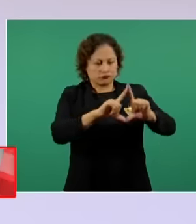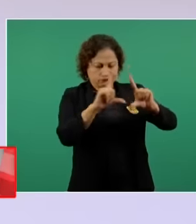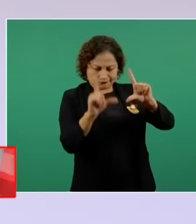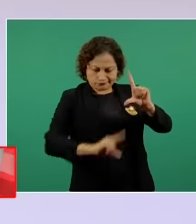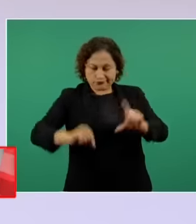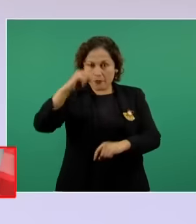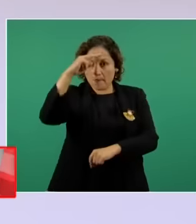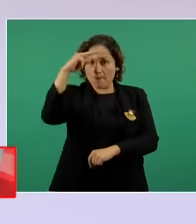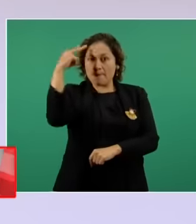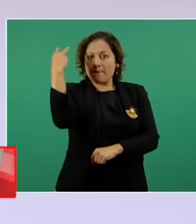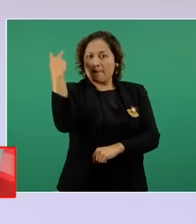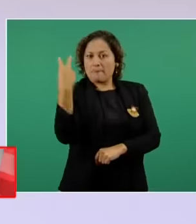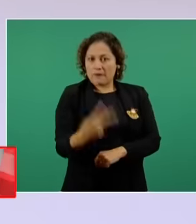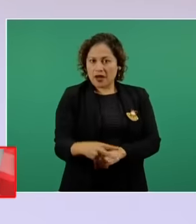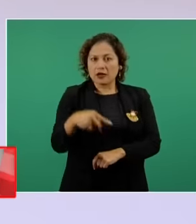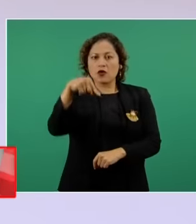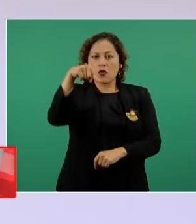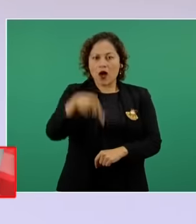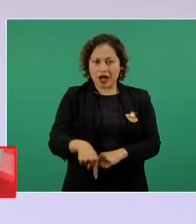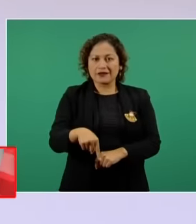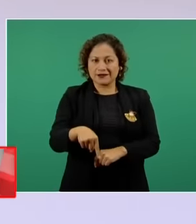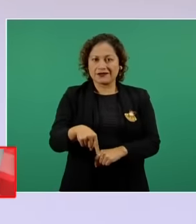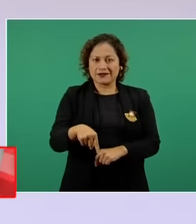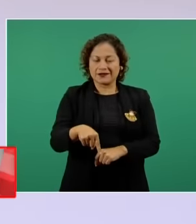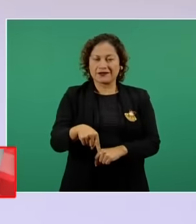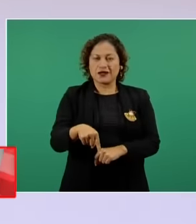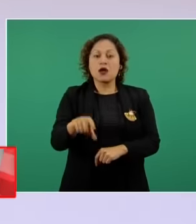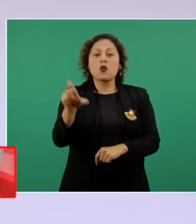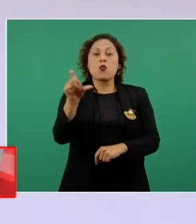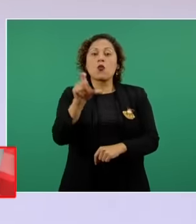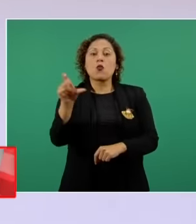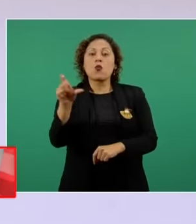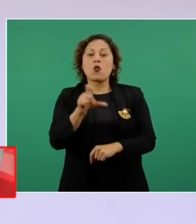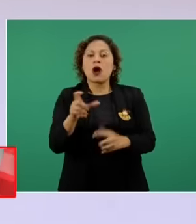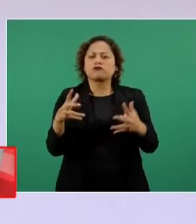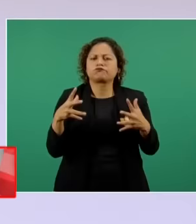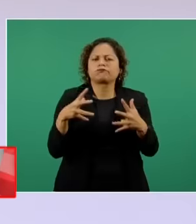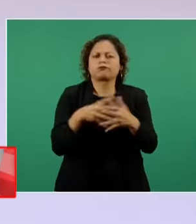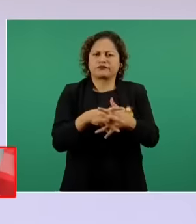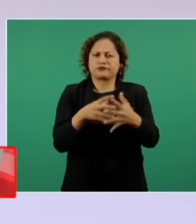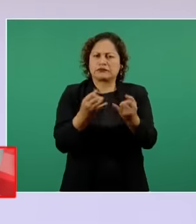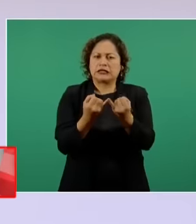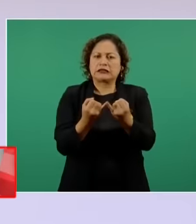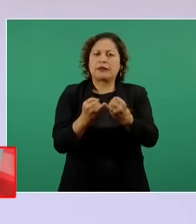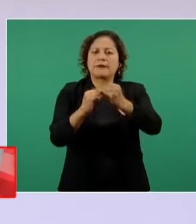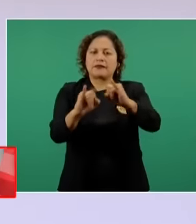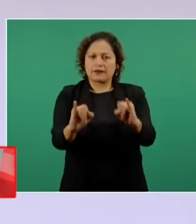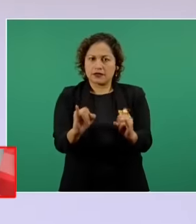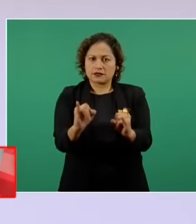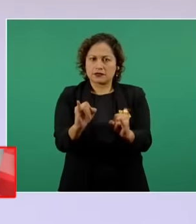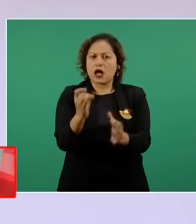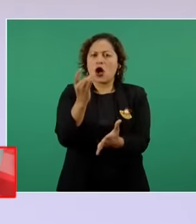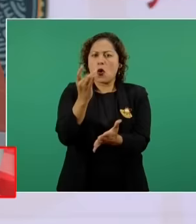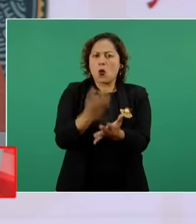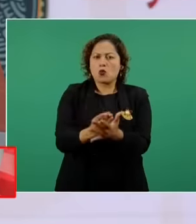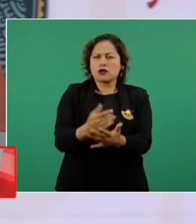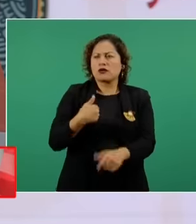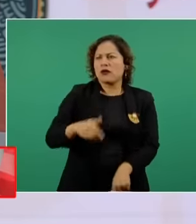el movimiento independentista no se inició por simples